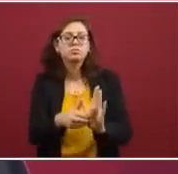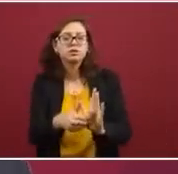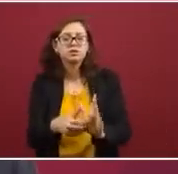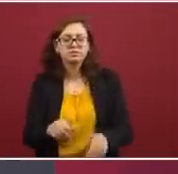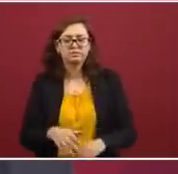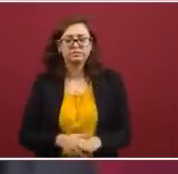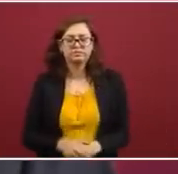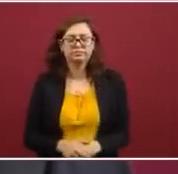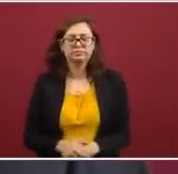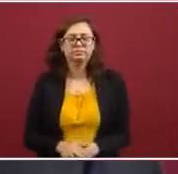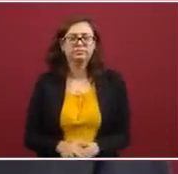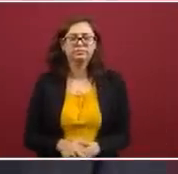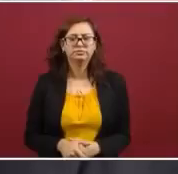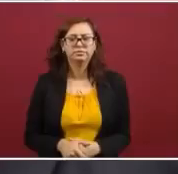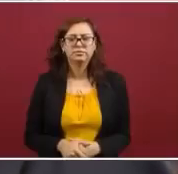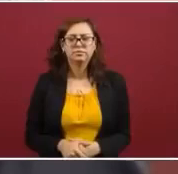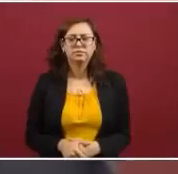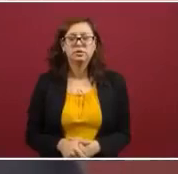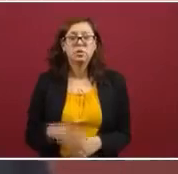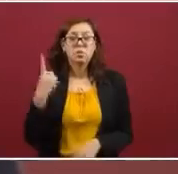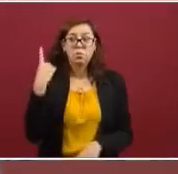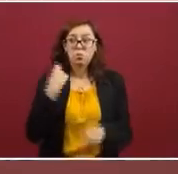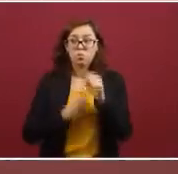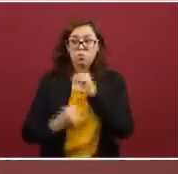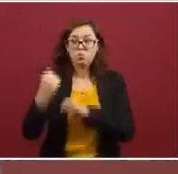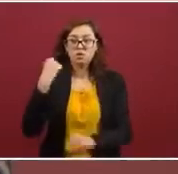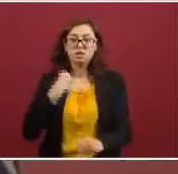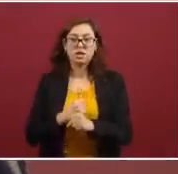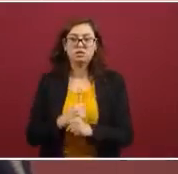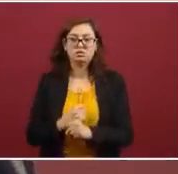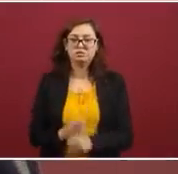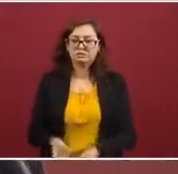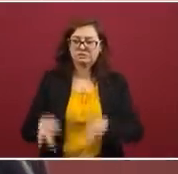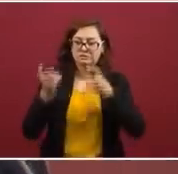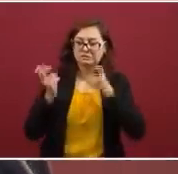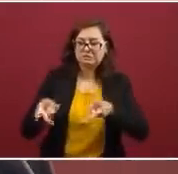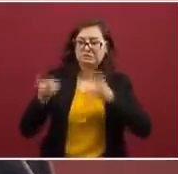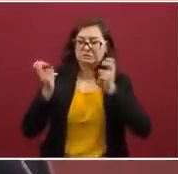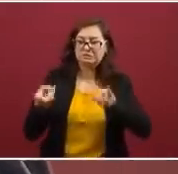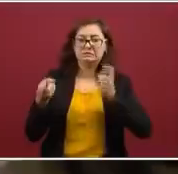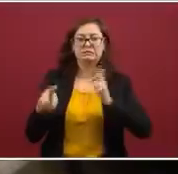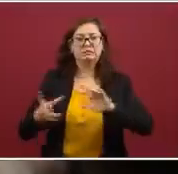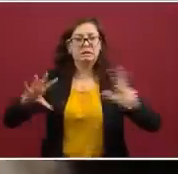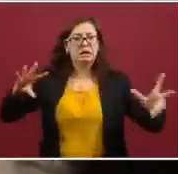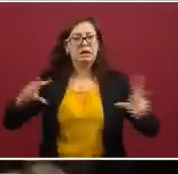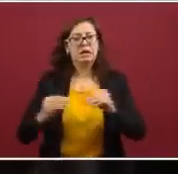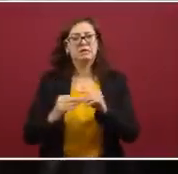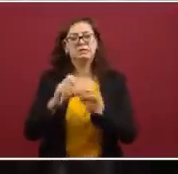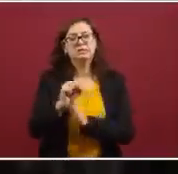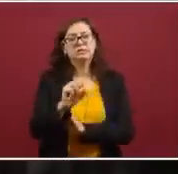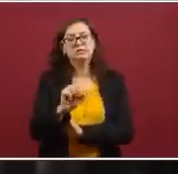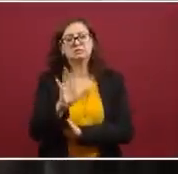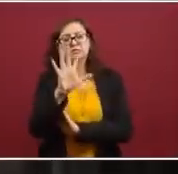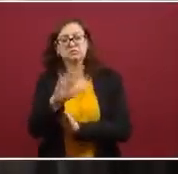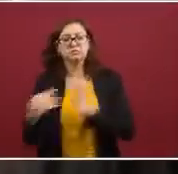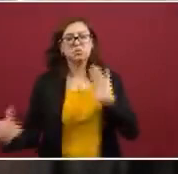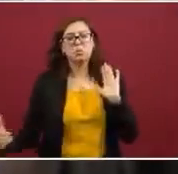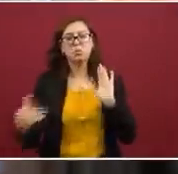El año pasado, este robo significó 65 mil millones de pesos.